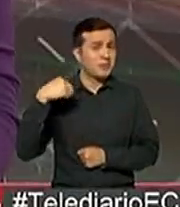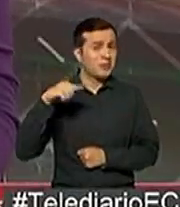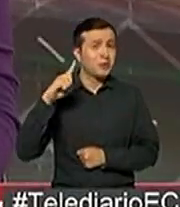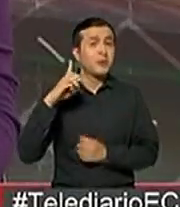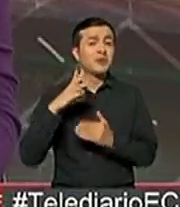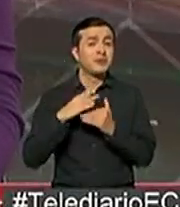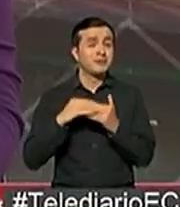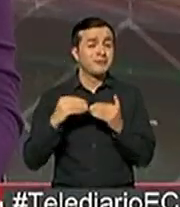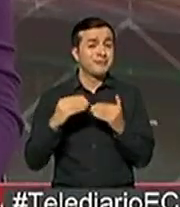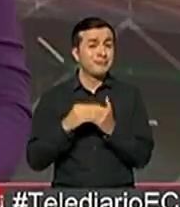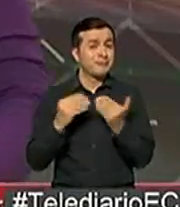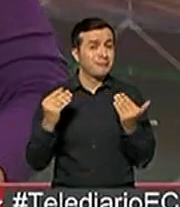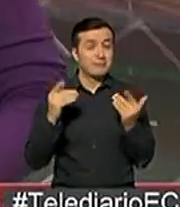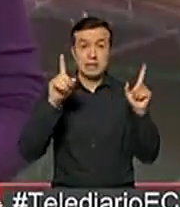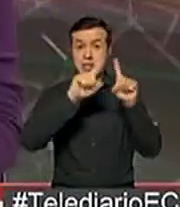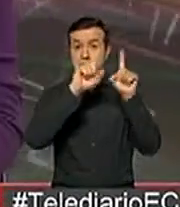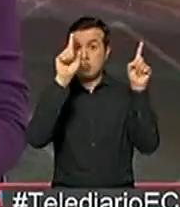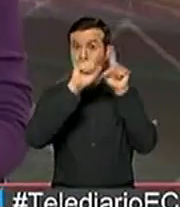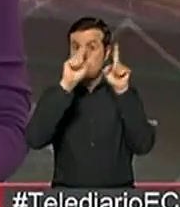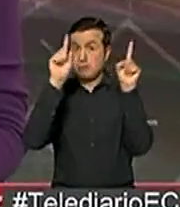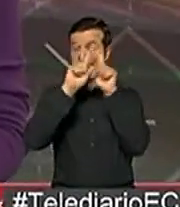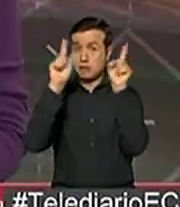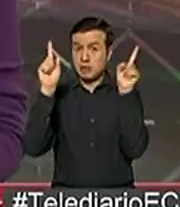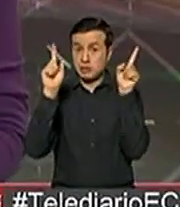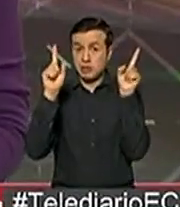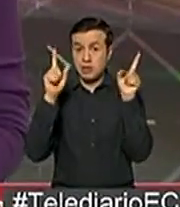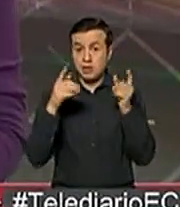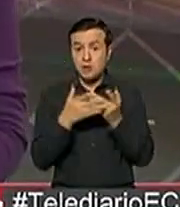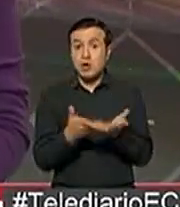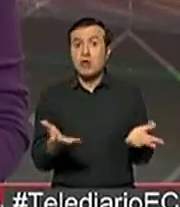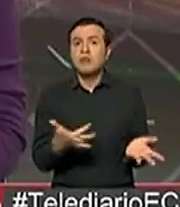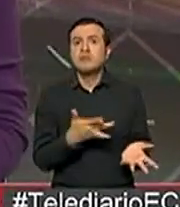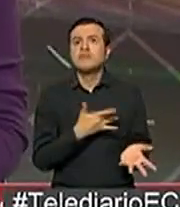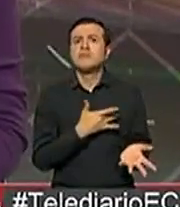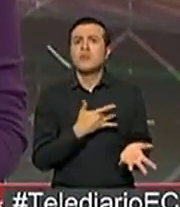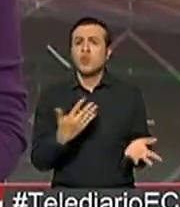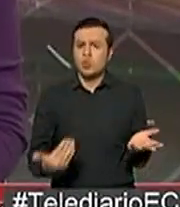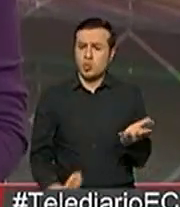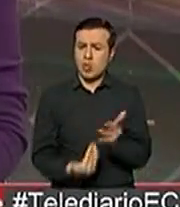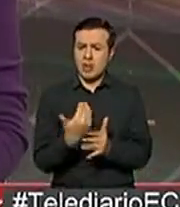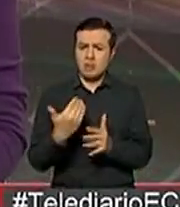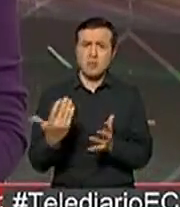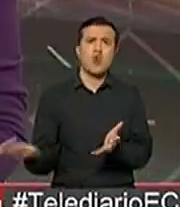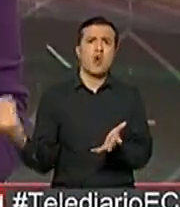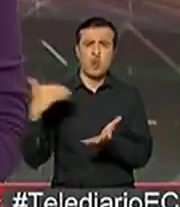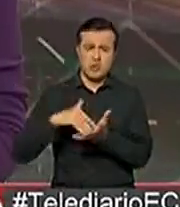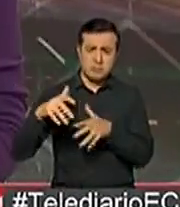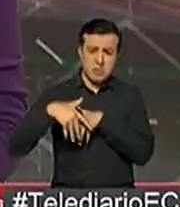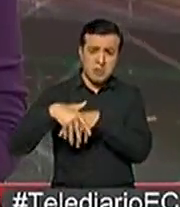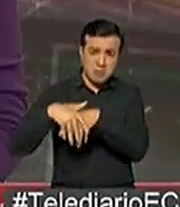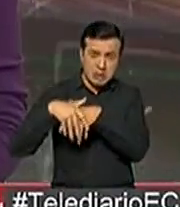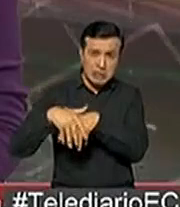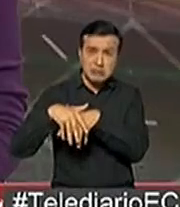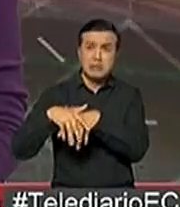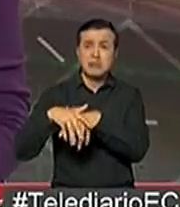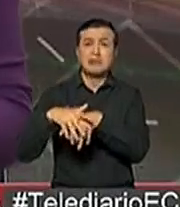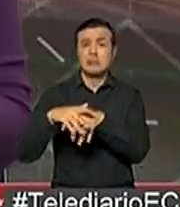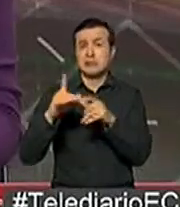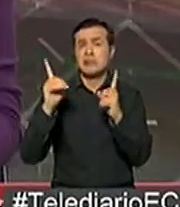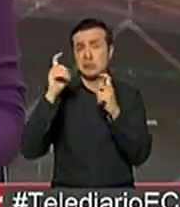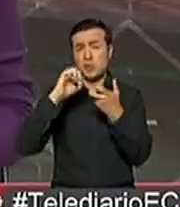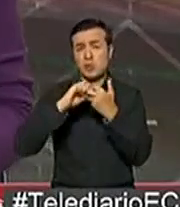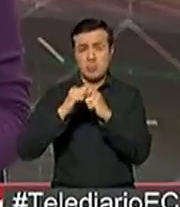de dólares empresarios de este sector temen que el anuncio de nuevas protestas por parte del frente unitario de trabajadores